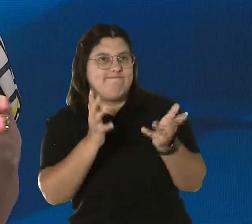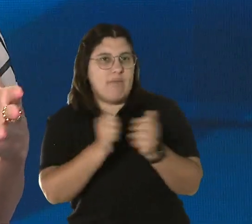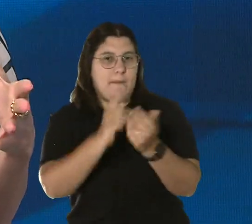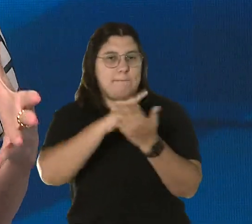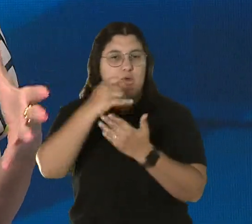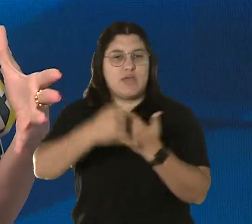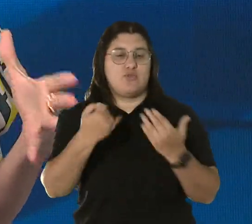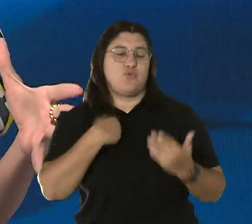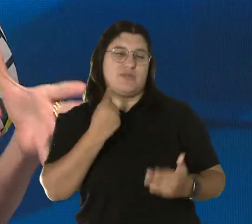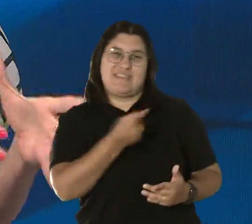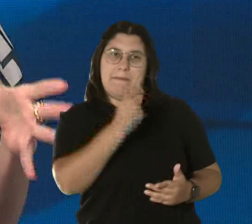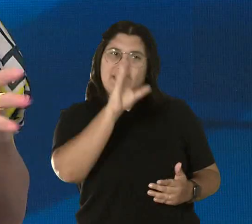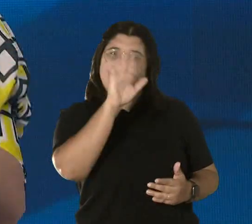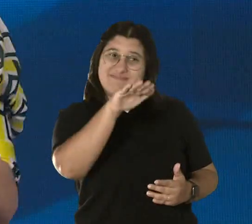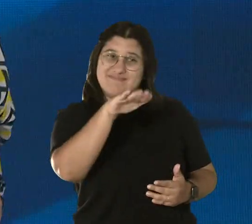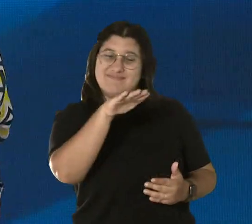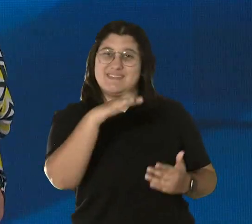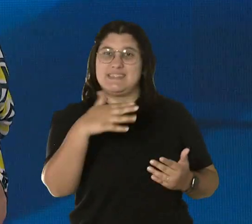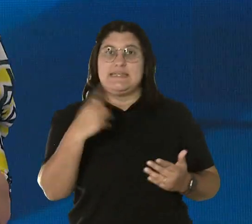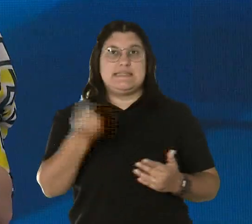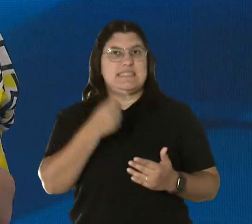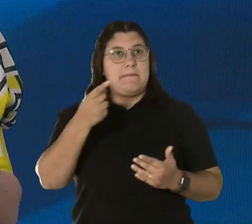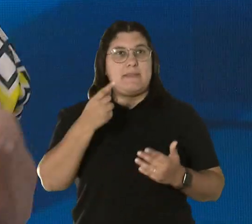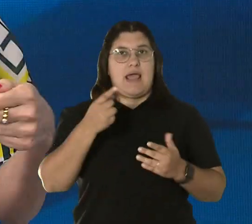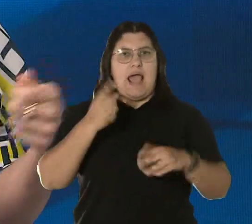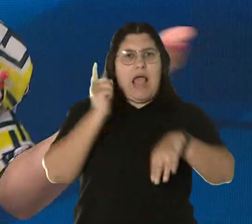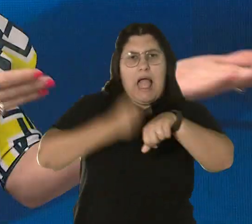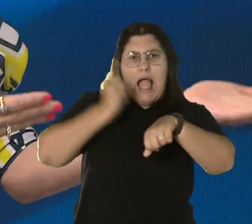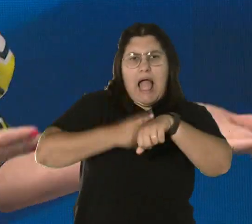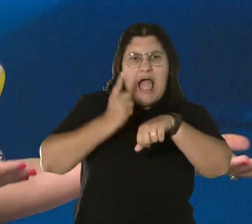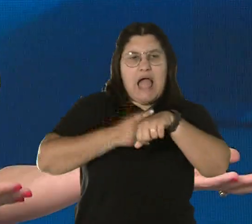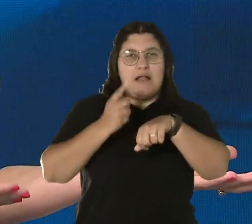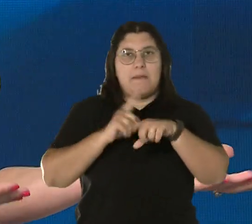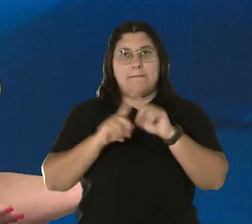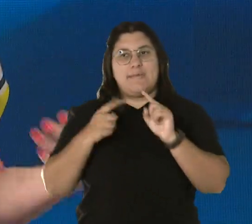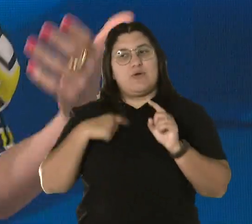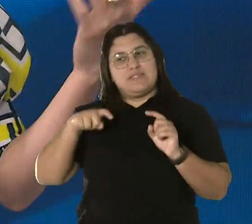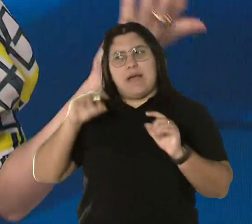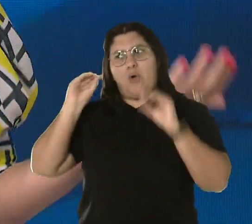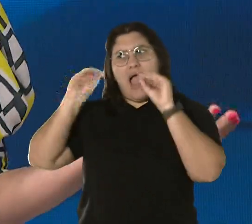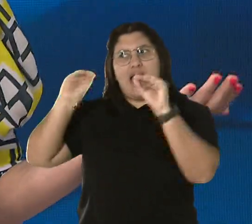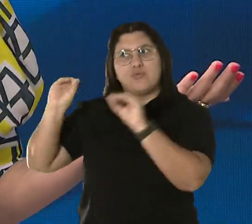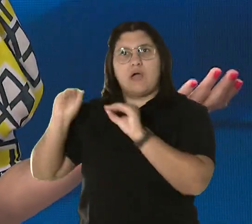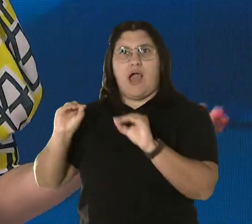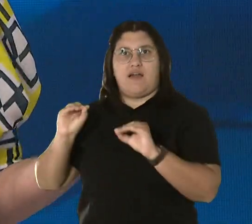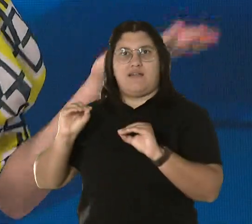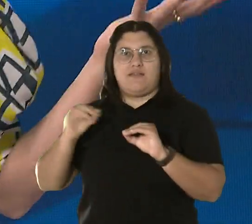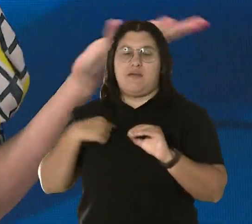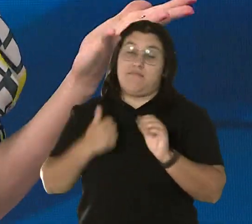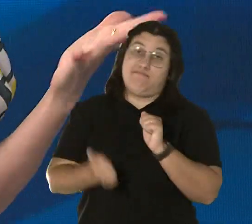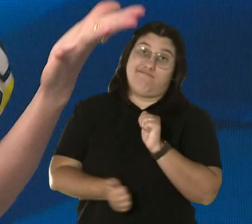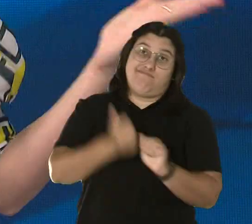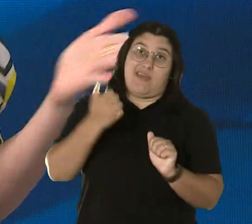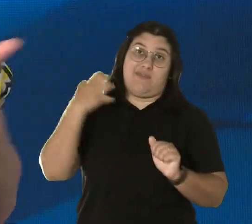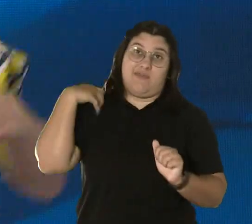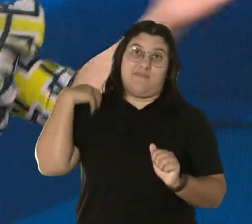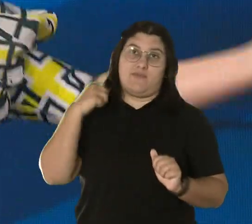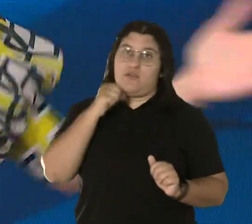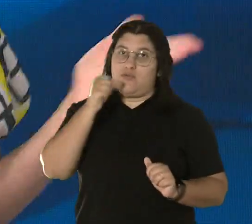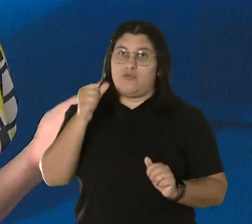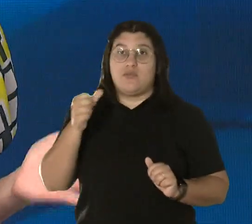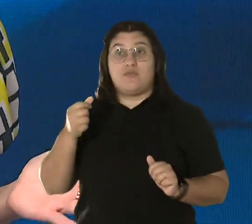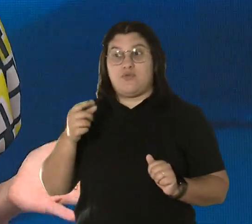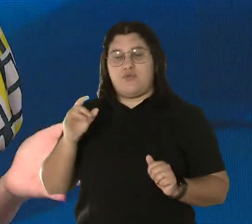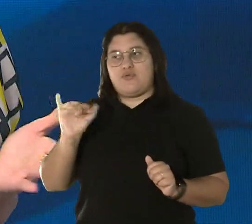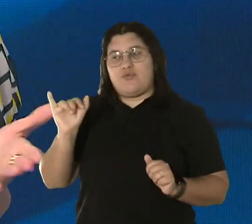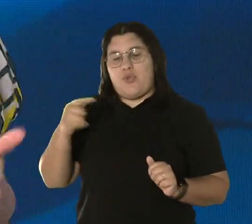siempre digo que se está penalizando constantemente en vez de hacer esfuerzos de educación. Claro. Porque la mayoría de los patronos, ¿verdad?, no puedo poner mi mano en un picador como